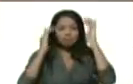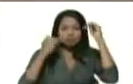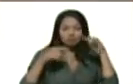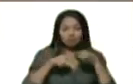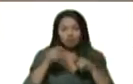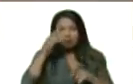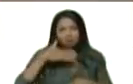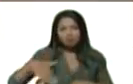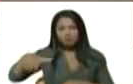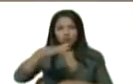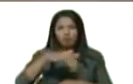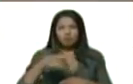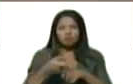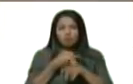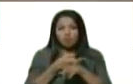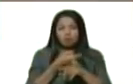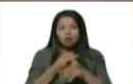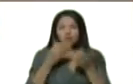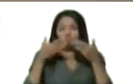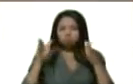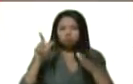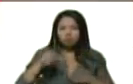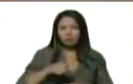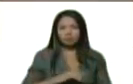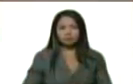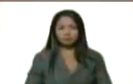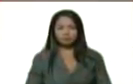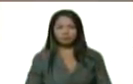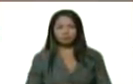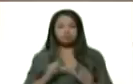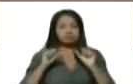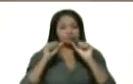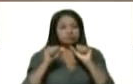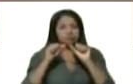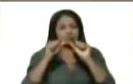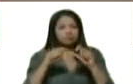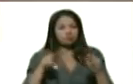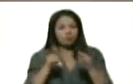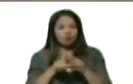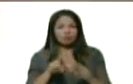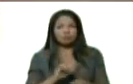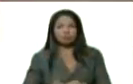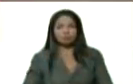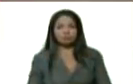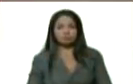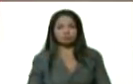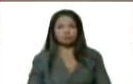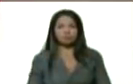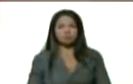del pueblo y de gobierno popular, de avance popular.